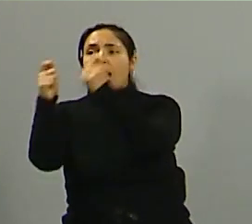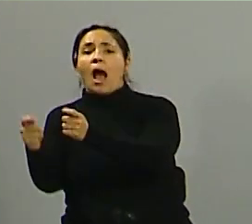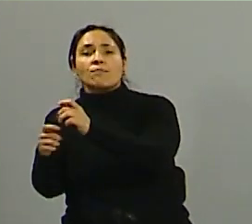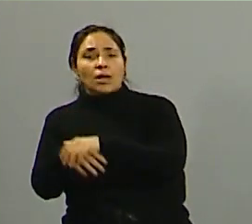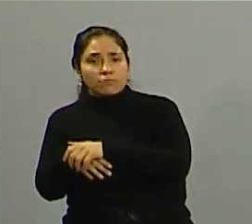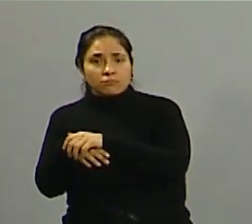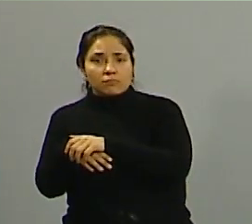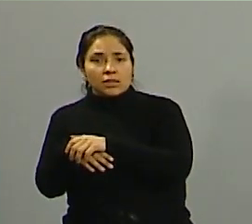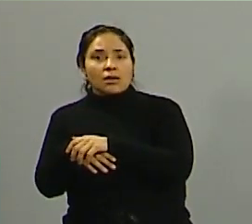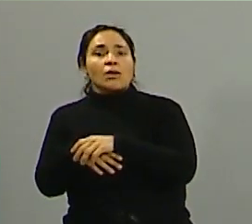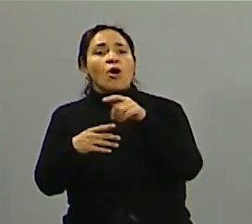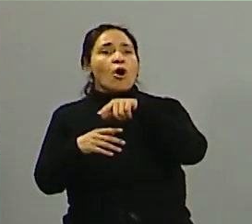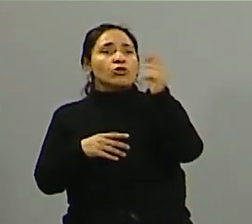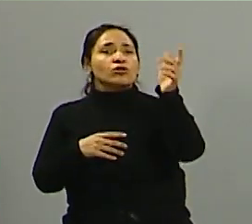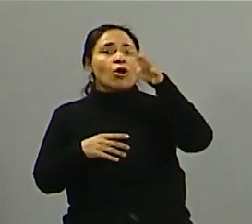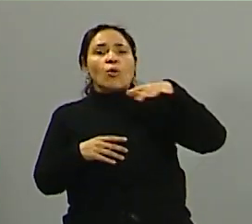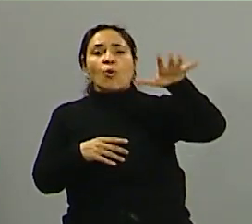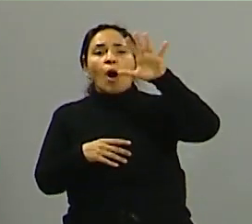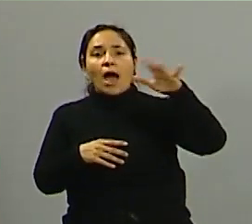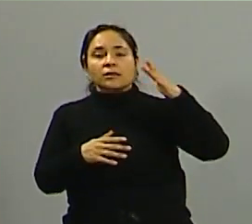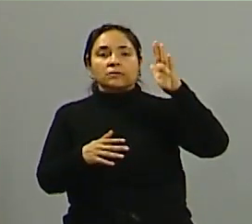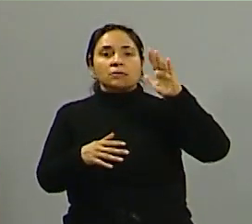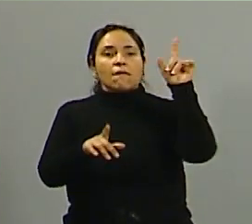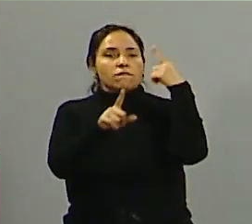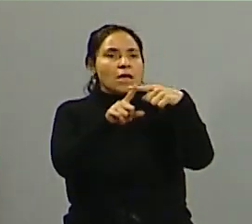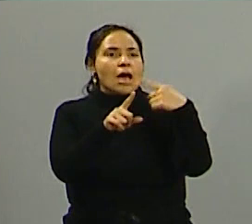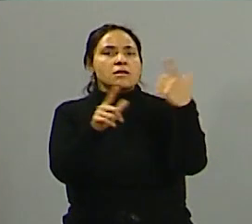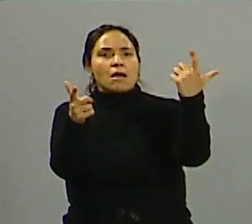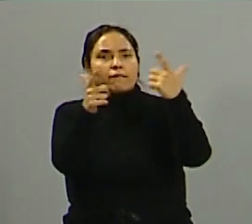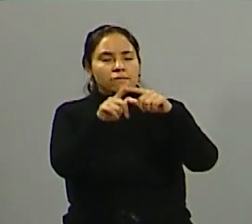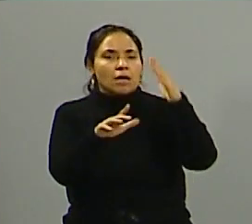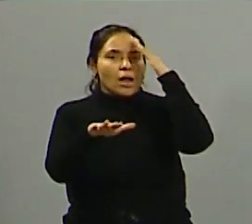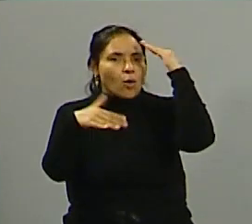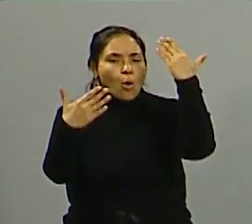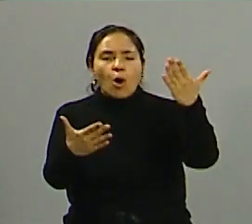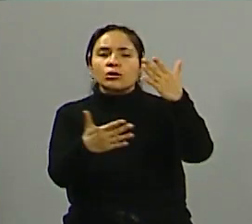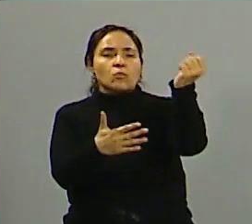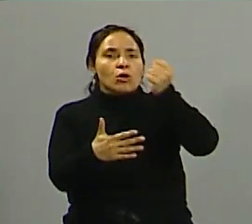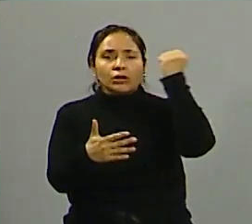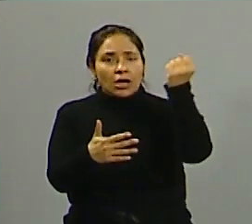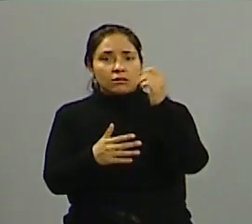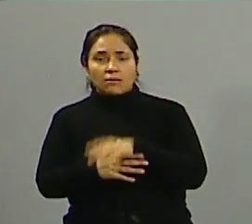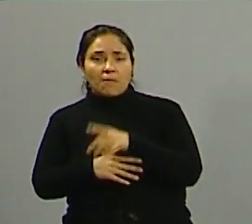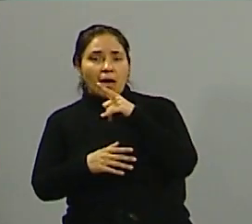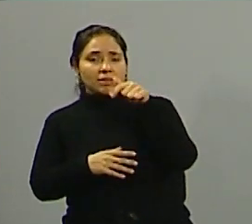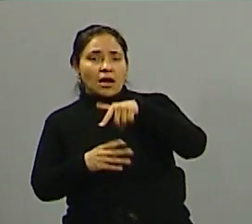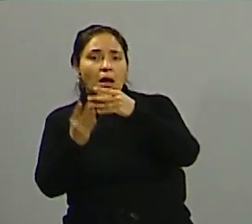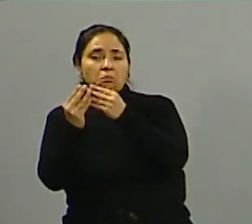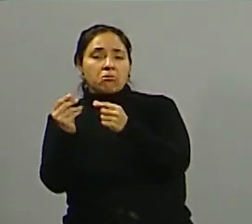en otros países, y uno ve que está desdibujado, ¿no? El recuerdo de San Martín. ¿Vos qué pensás? Y me parece que sí, me parece